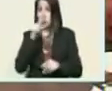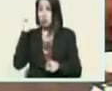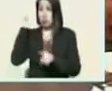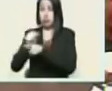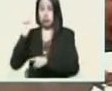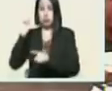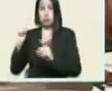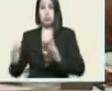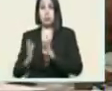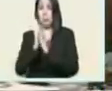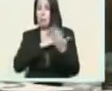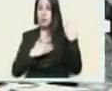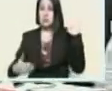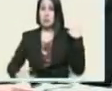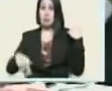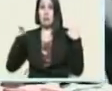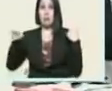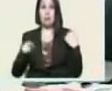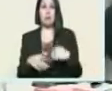Ríndete, Santos.